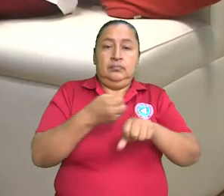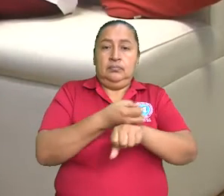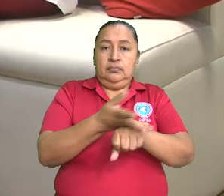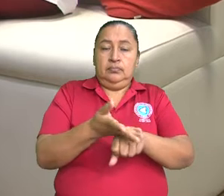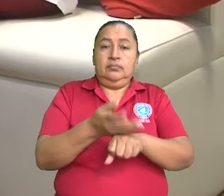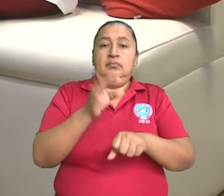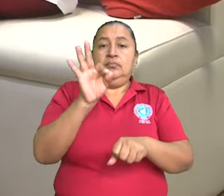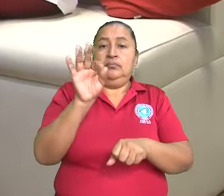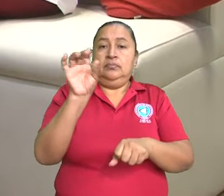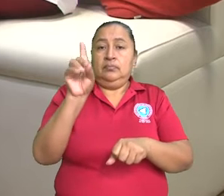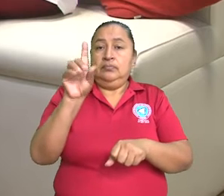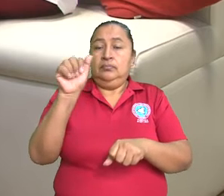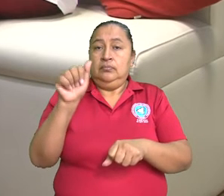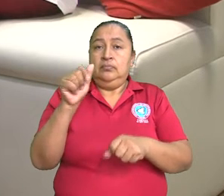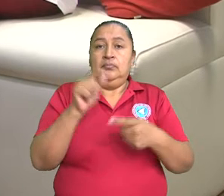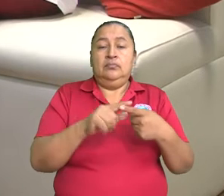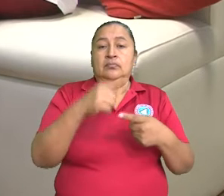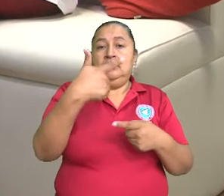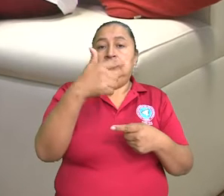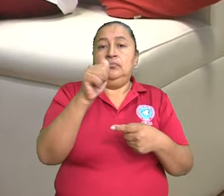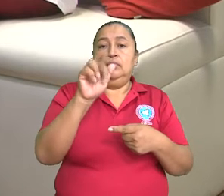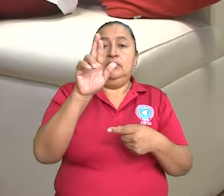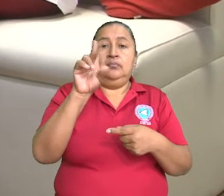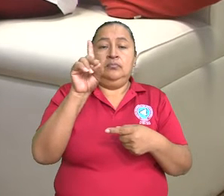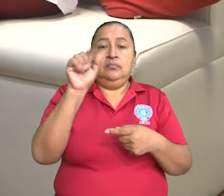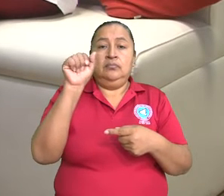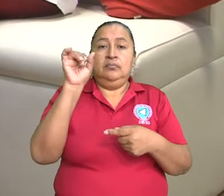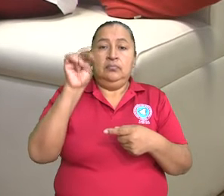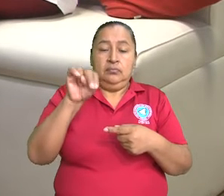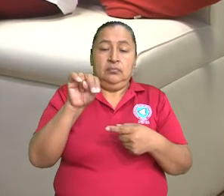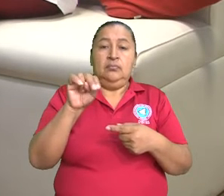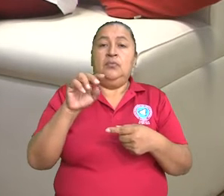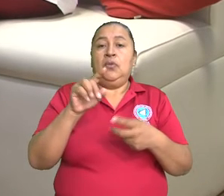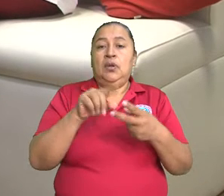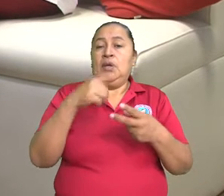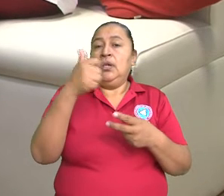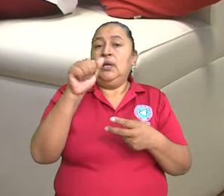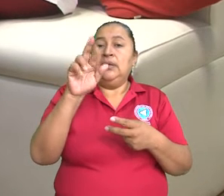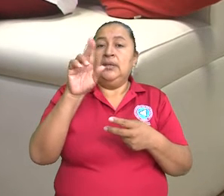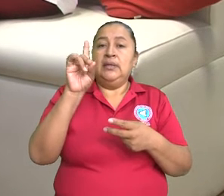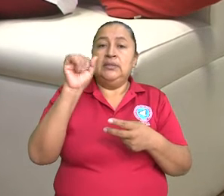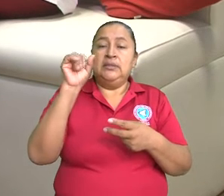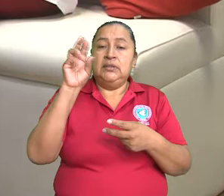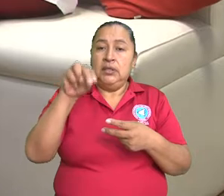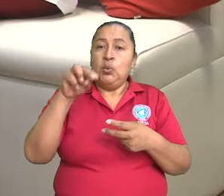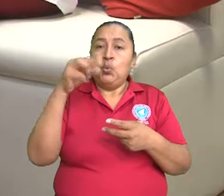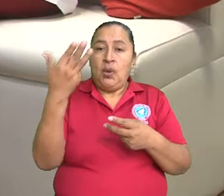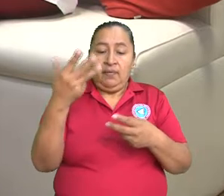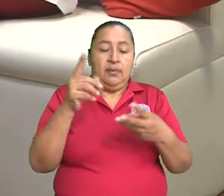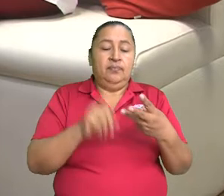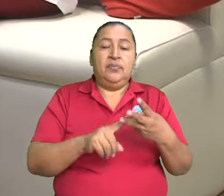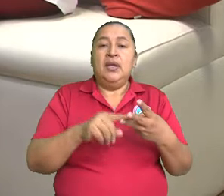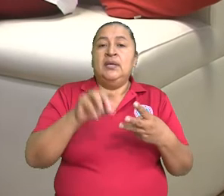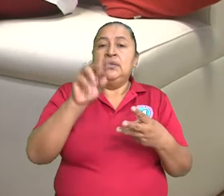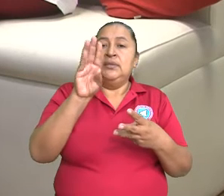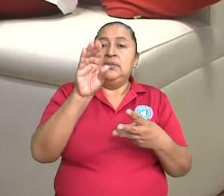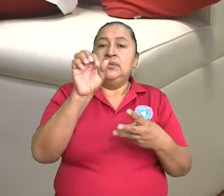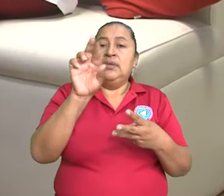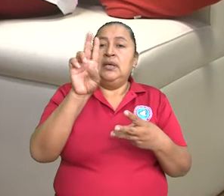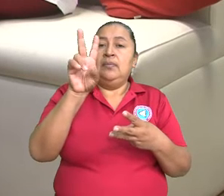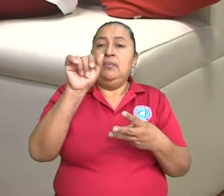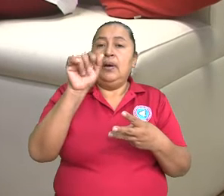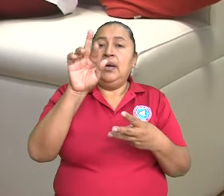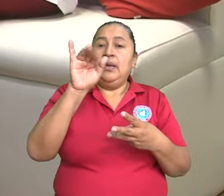orientadas por la FDA, que es la Gardasil y la Gardasil 9 y una que se llama Cervarix, que esa, la Cervarix es la para pegar